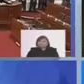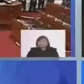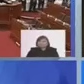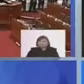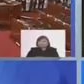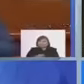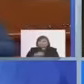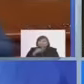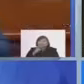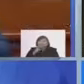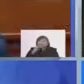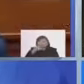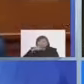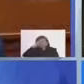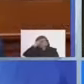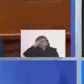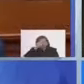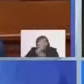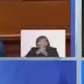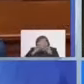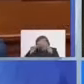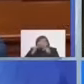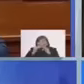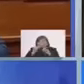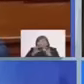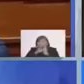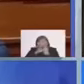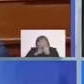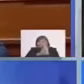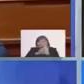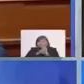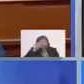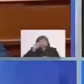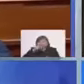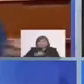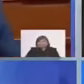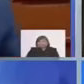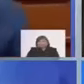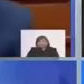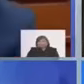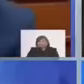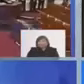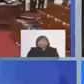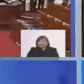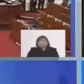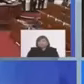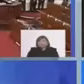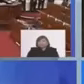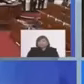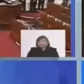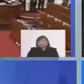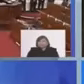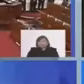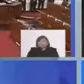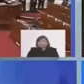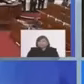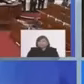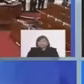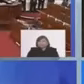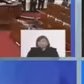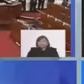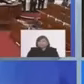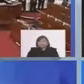desde Chile en Bariloche, la Argentina. Muy bien, bien por ello. Me están confirmando que lo que está sucediendo en el Congreso en Perú tiene que ver con la